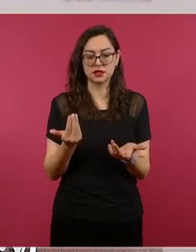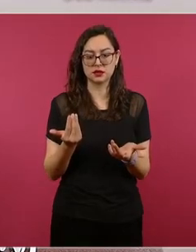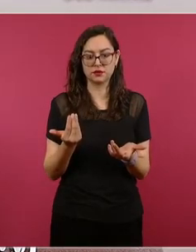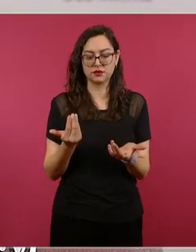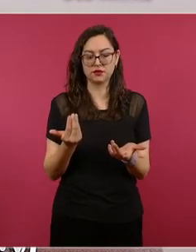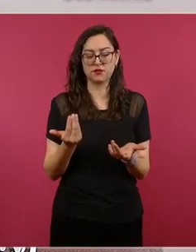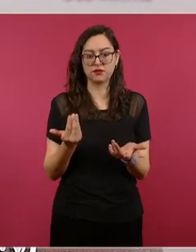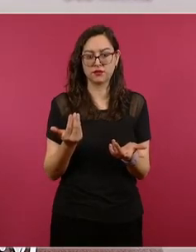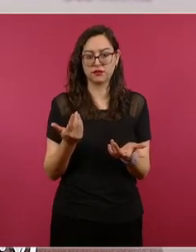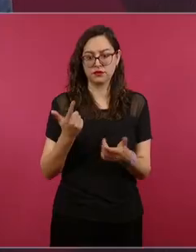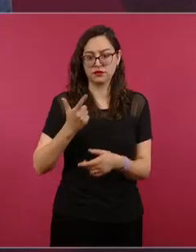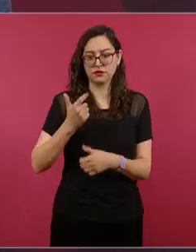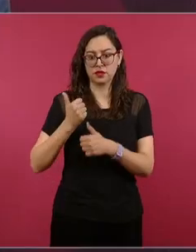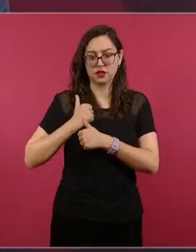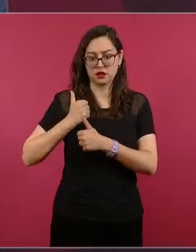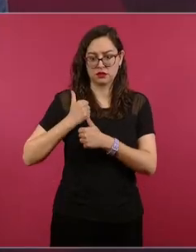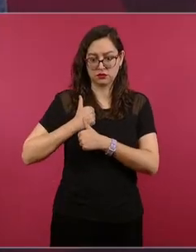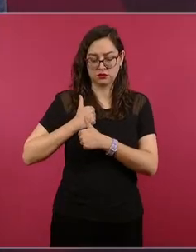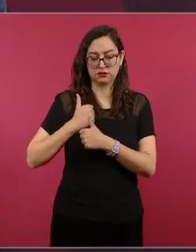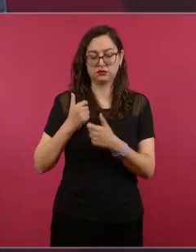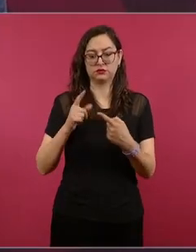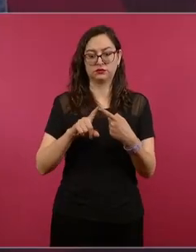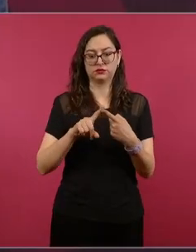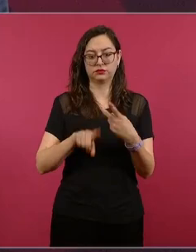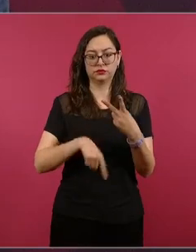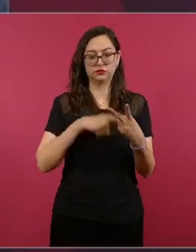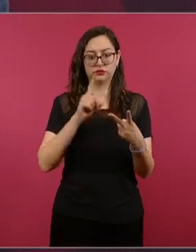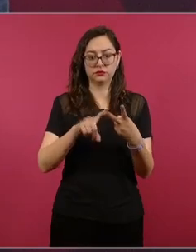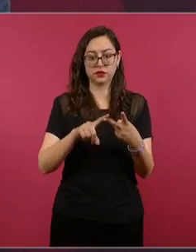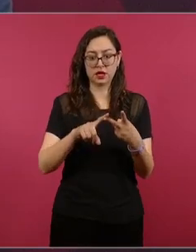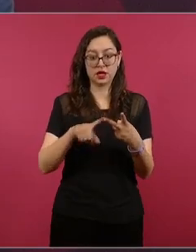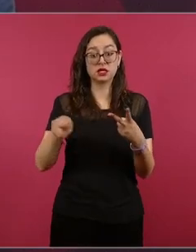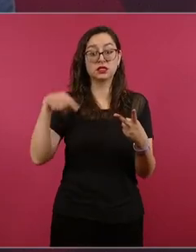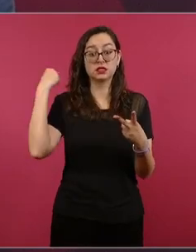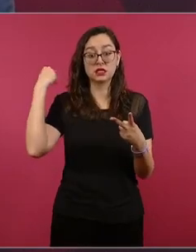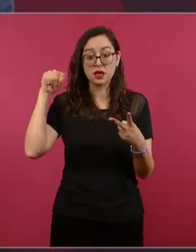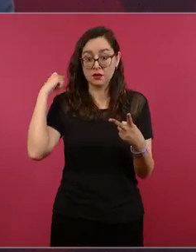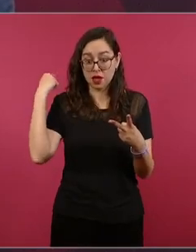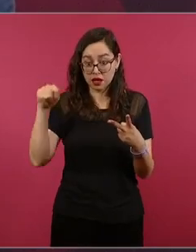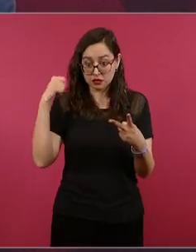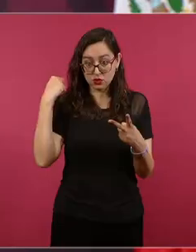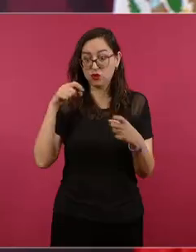En Tabasco, lo mismo. Y van a llegar más.